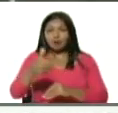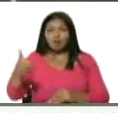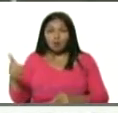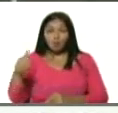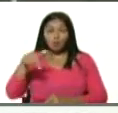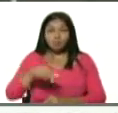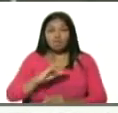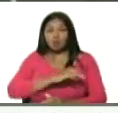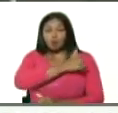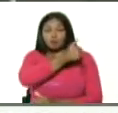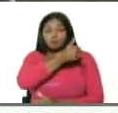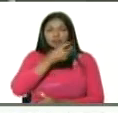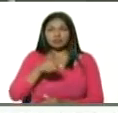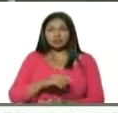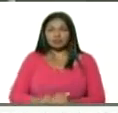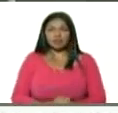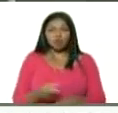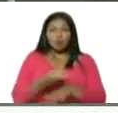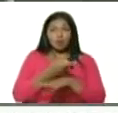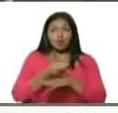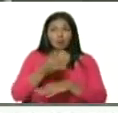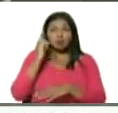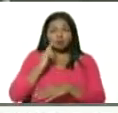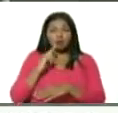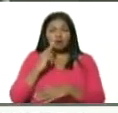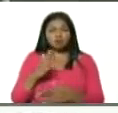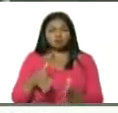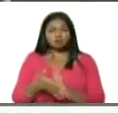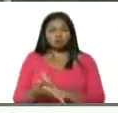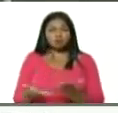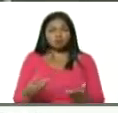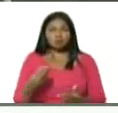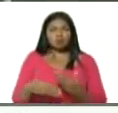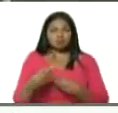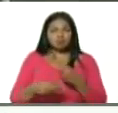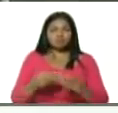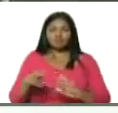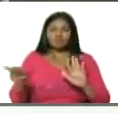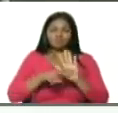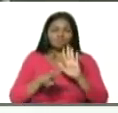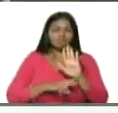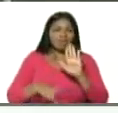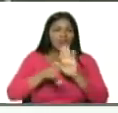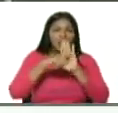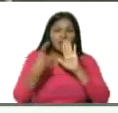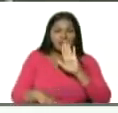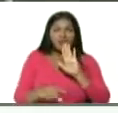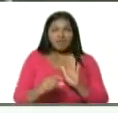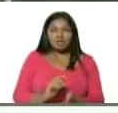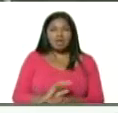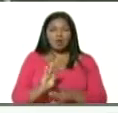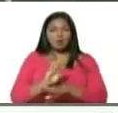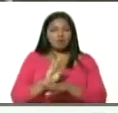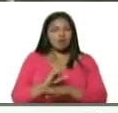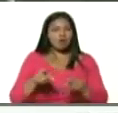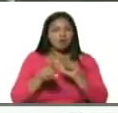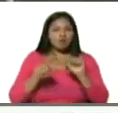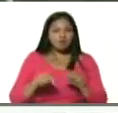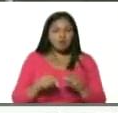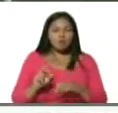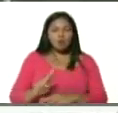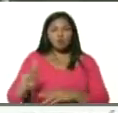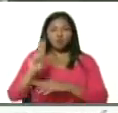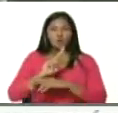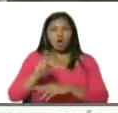país que el gobierno bolivariano va a hacer cumplir la ley en cuanto a la protección de los usuarios y